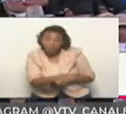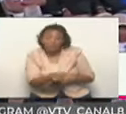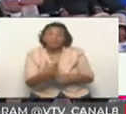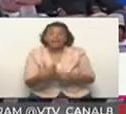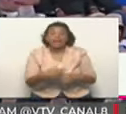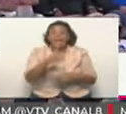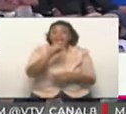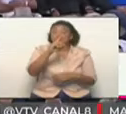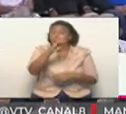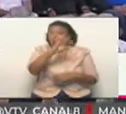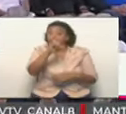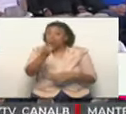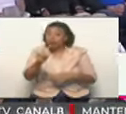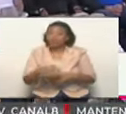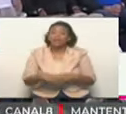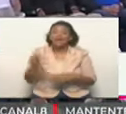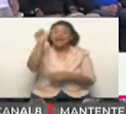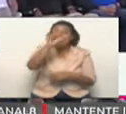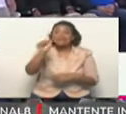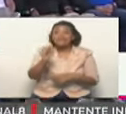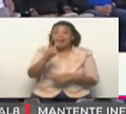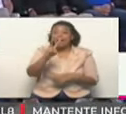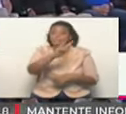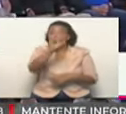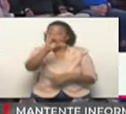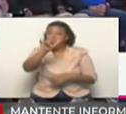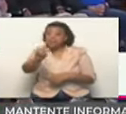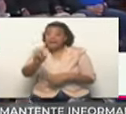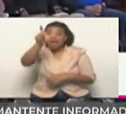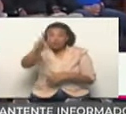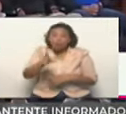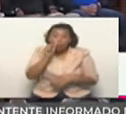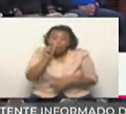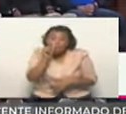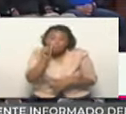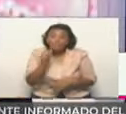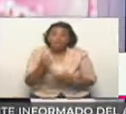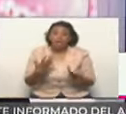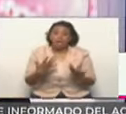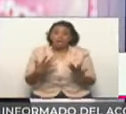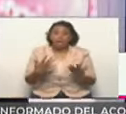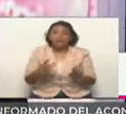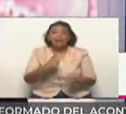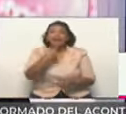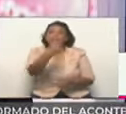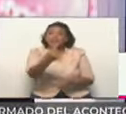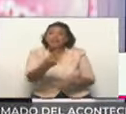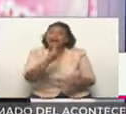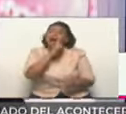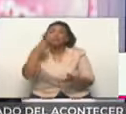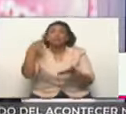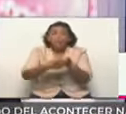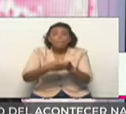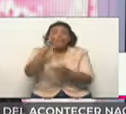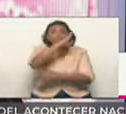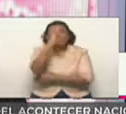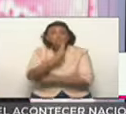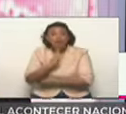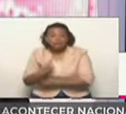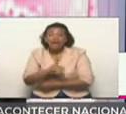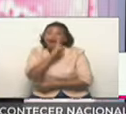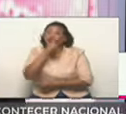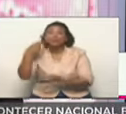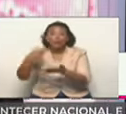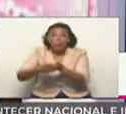Eduardo Páez Saboya. Ese funcionario fue el que habló a nombre de Brasil